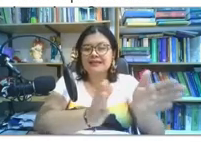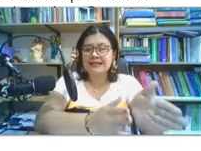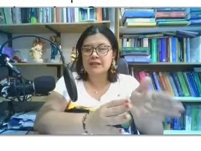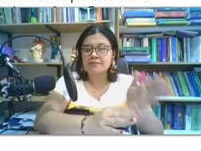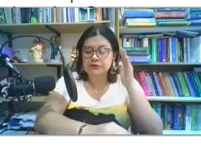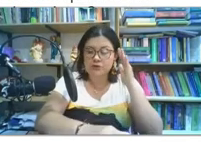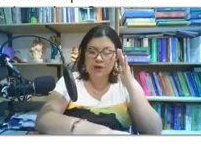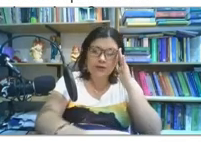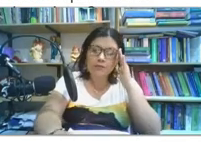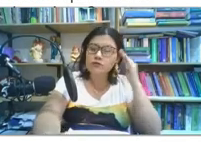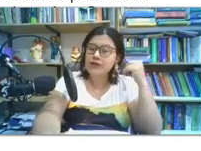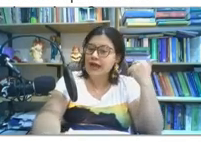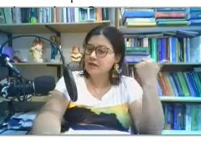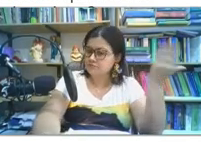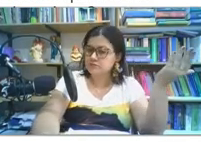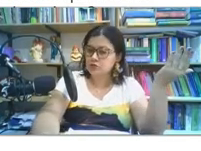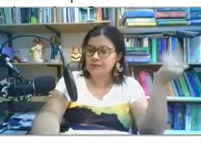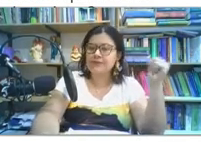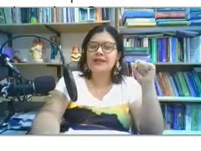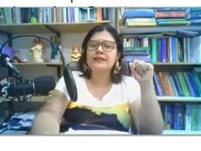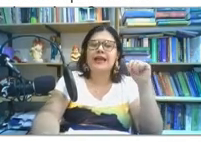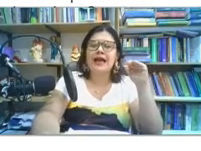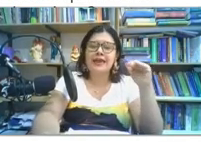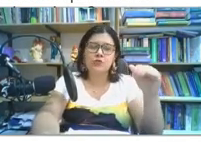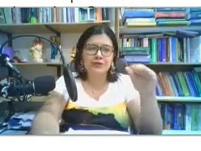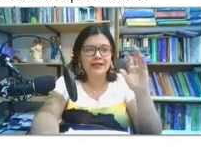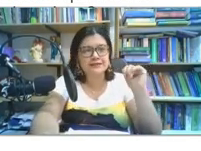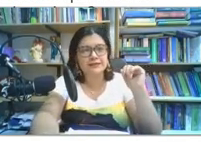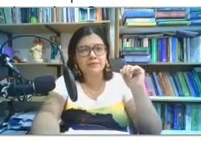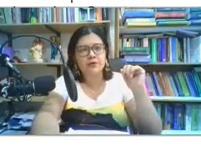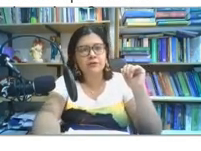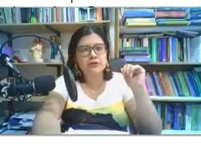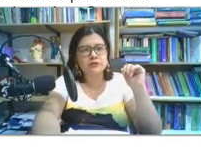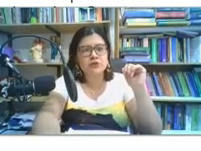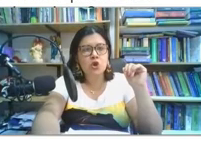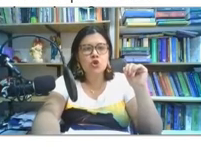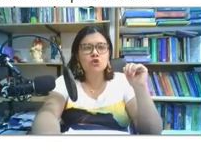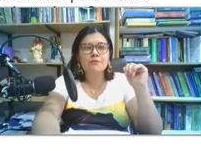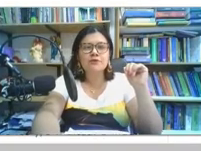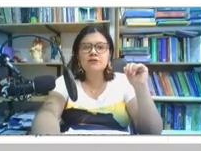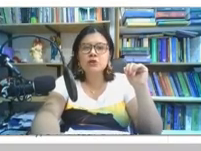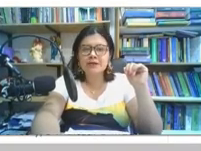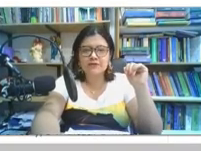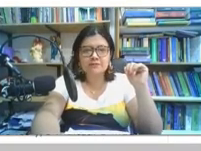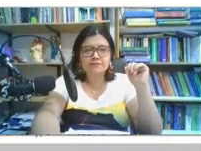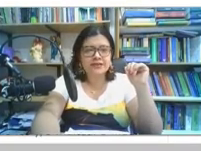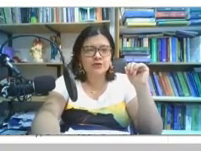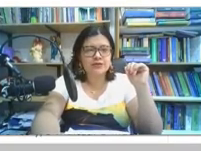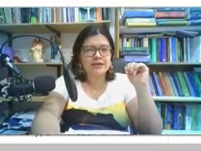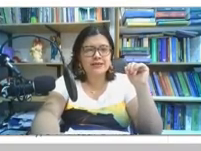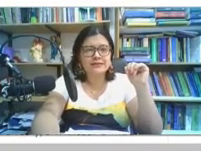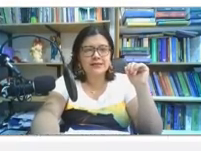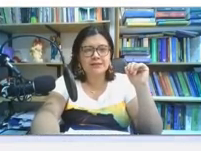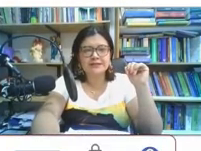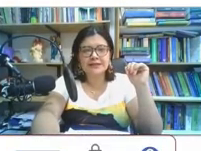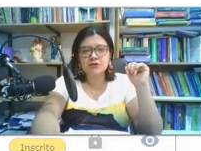entrar en el proceso ahora vámonos al lo pertinente a ejecutar este tipo de procesos nos vamos a nuestro perfil ya yo